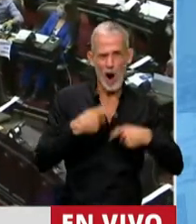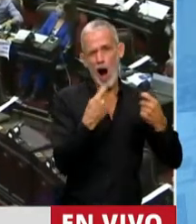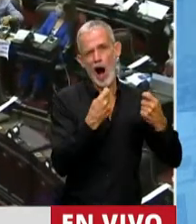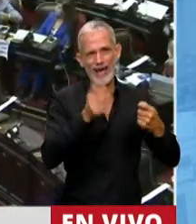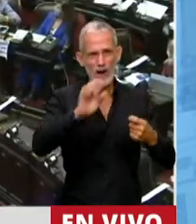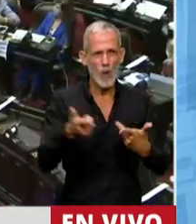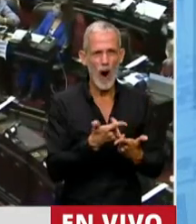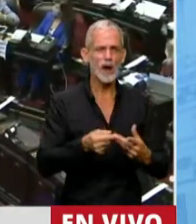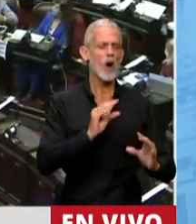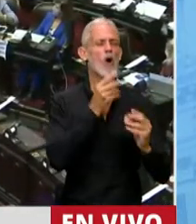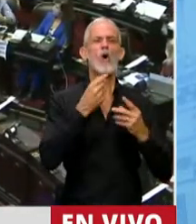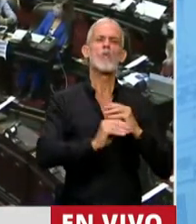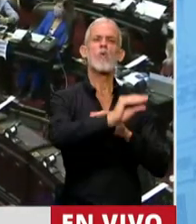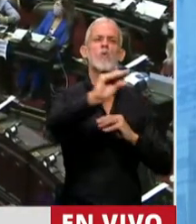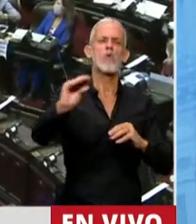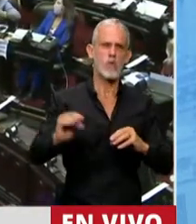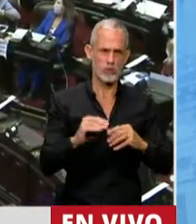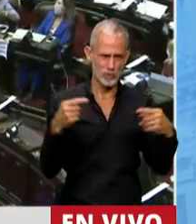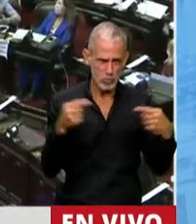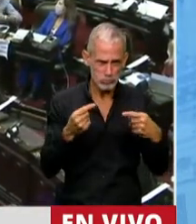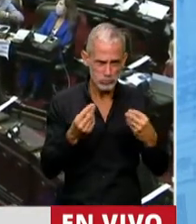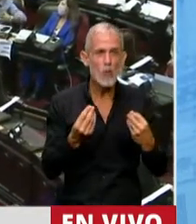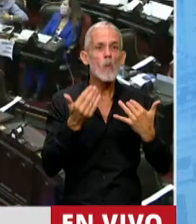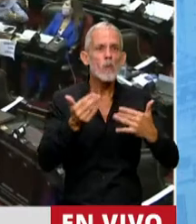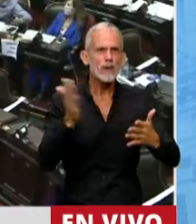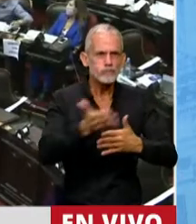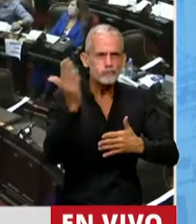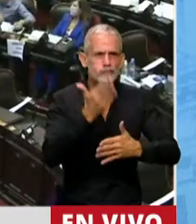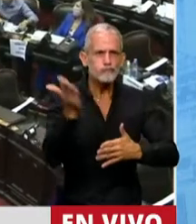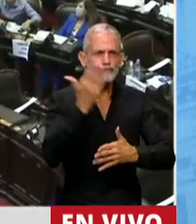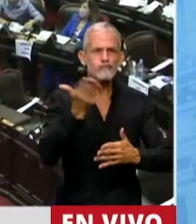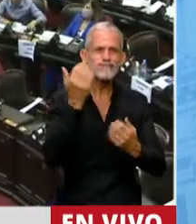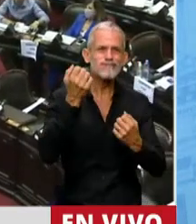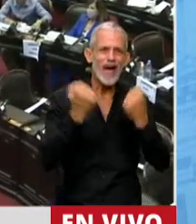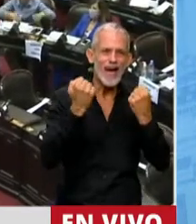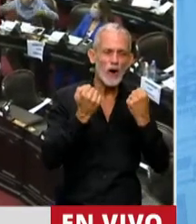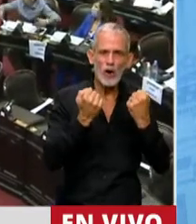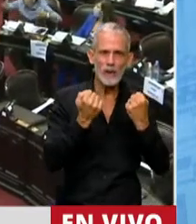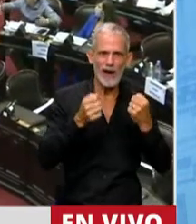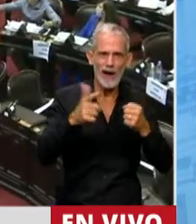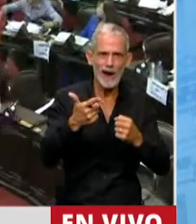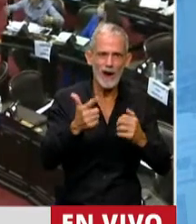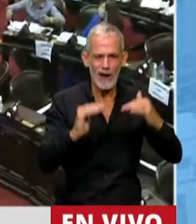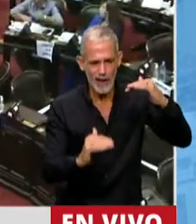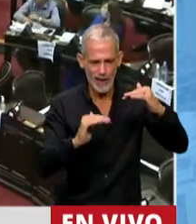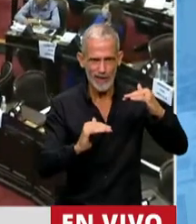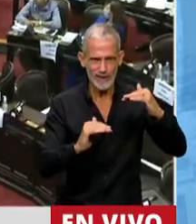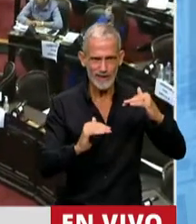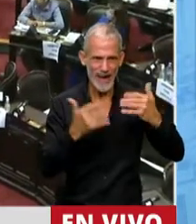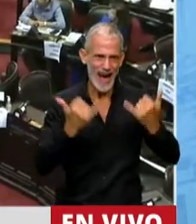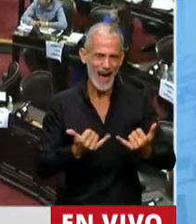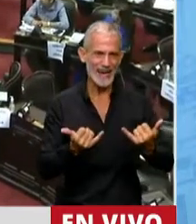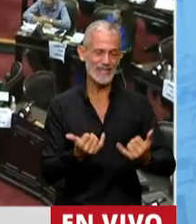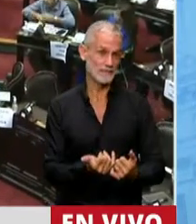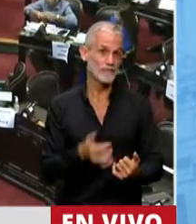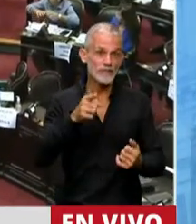generar distribución del ingreso que no es compatible con lo que puede generar la economía argentina y por lo tanto por eso tenemos los desequilibrios que tenemos.